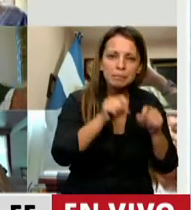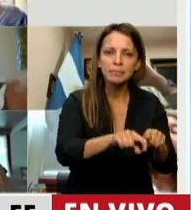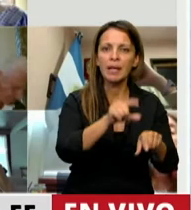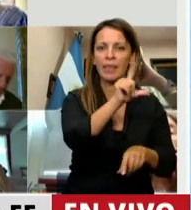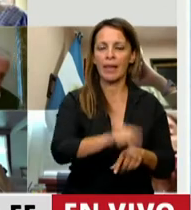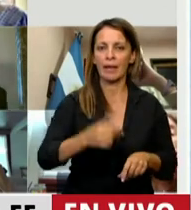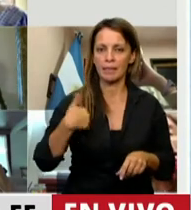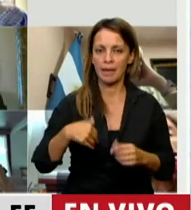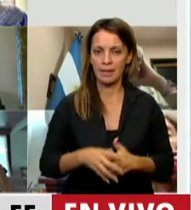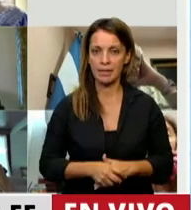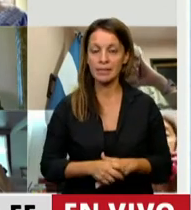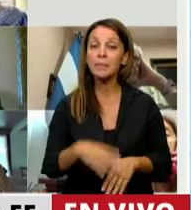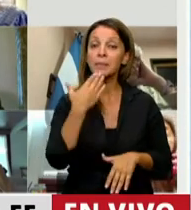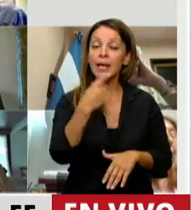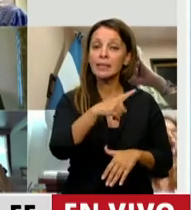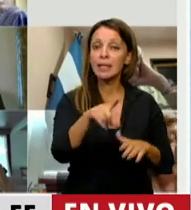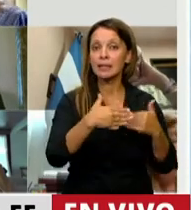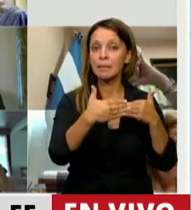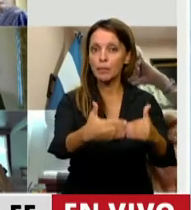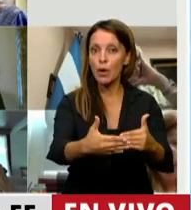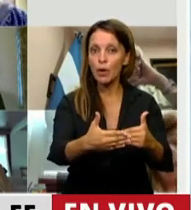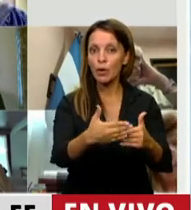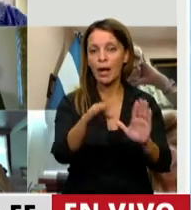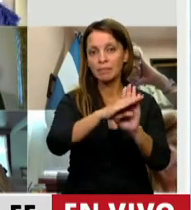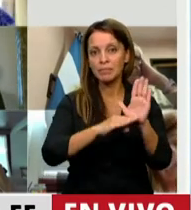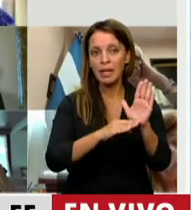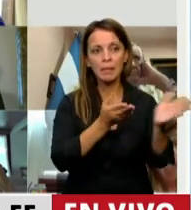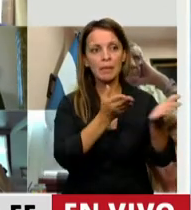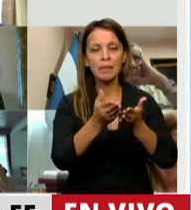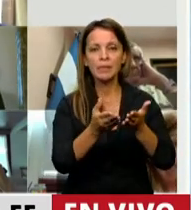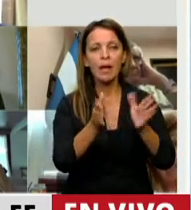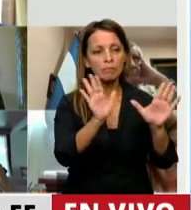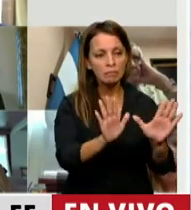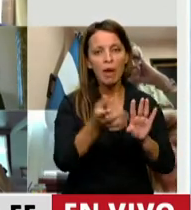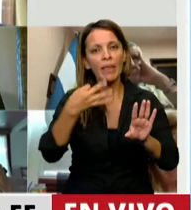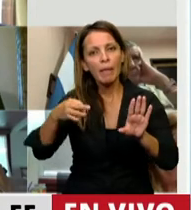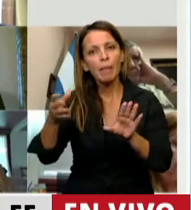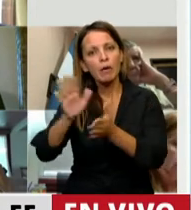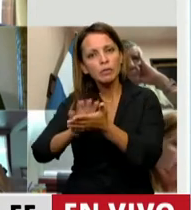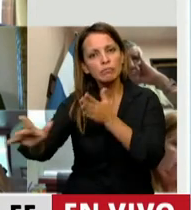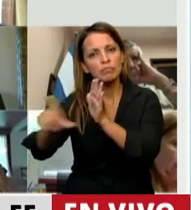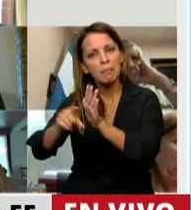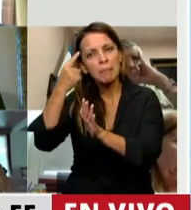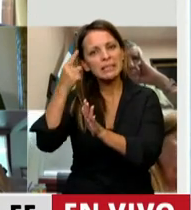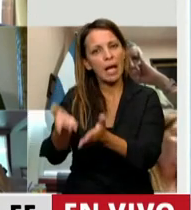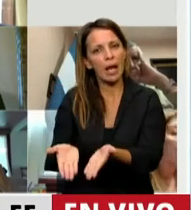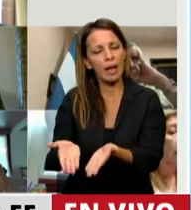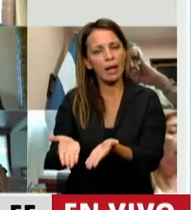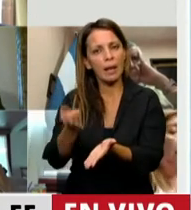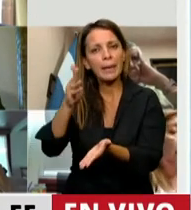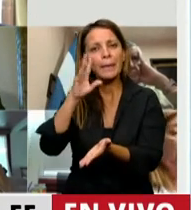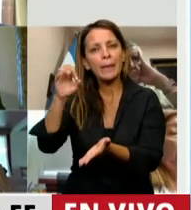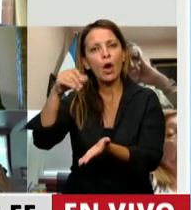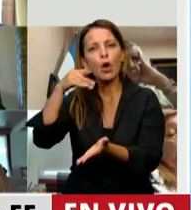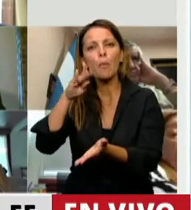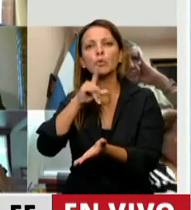esta prórroga y el régimen de los beneficios, ponernos a discutir una nueva ley de biocombustible en la Argentina.